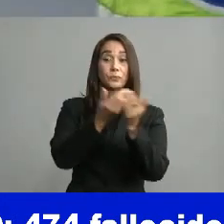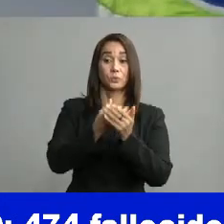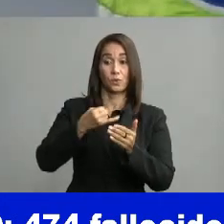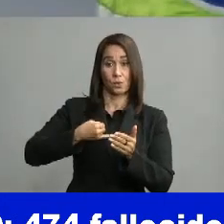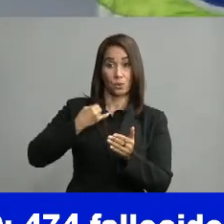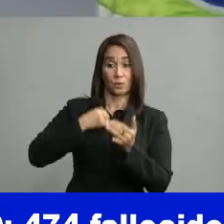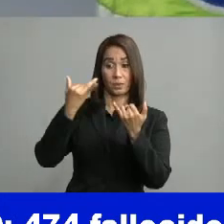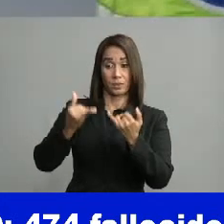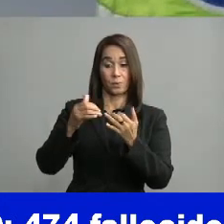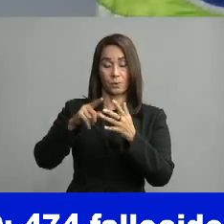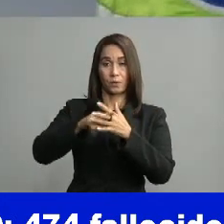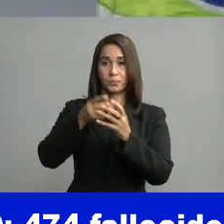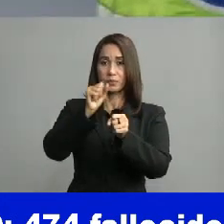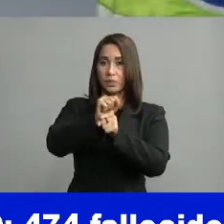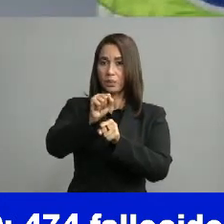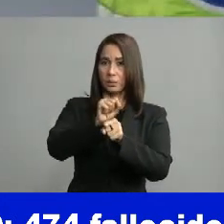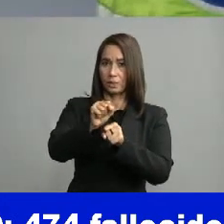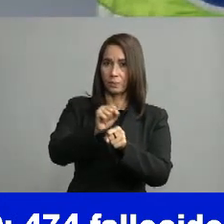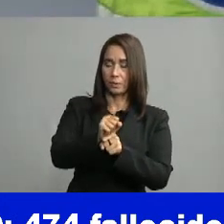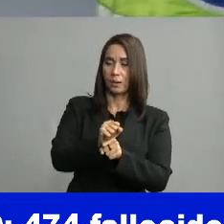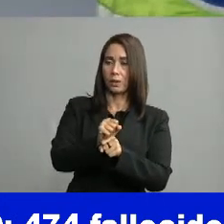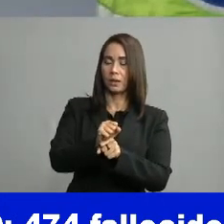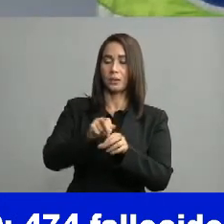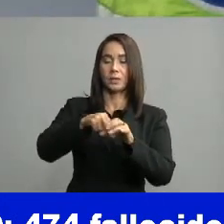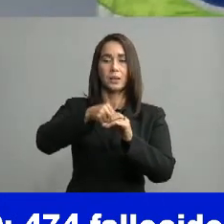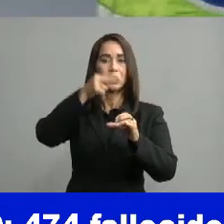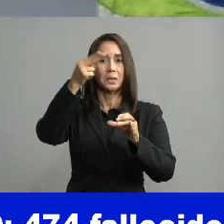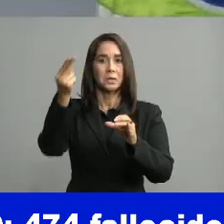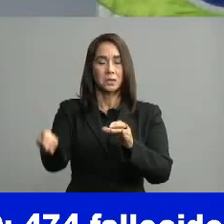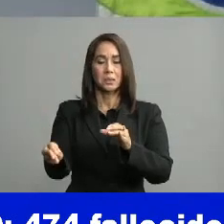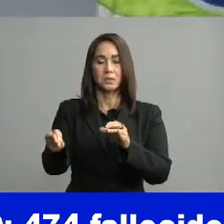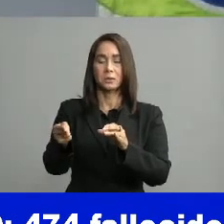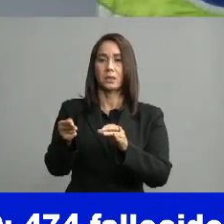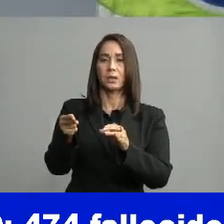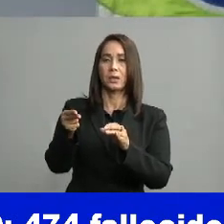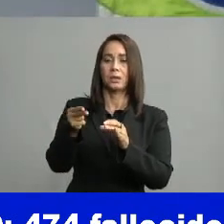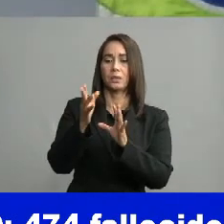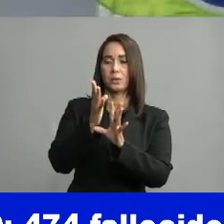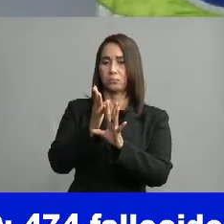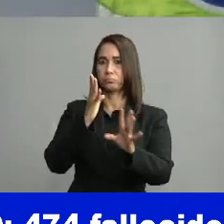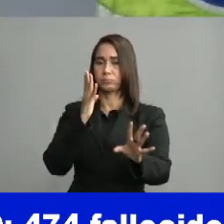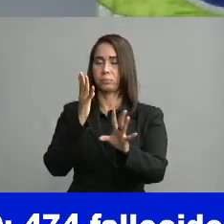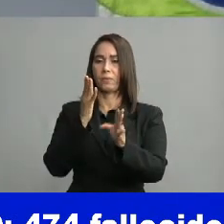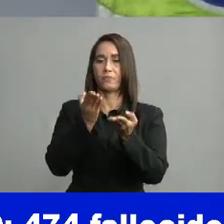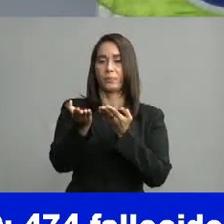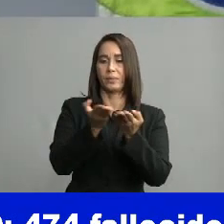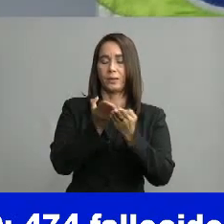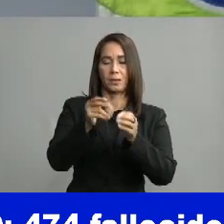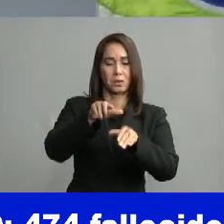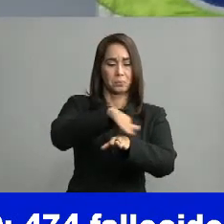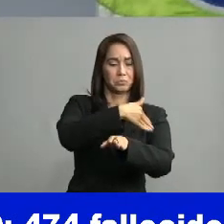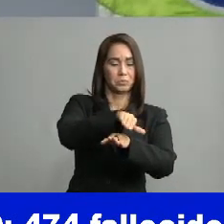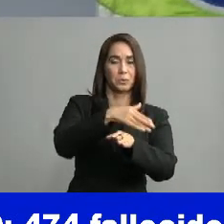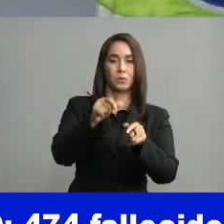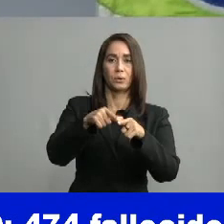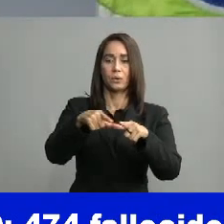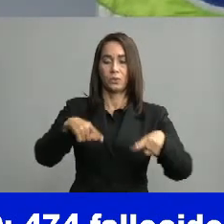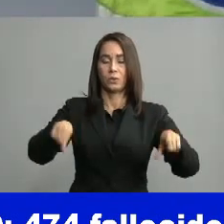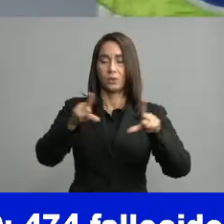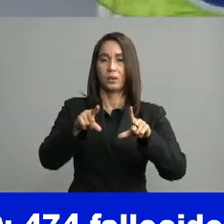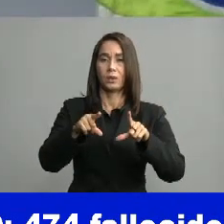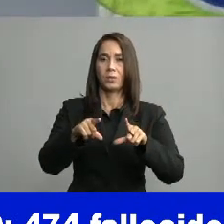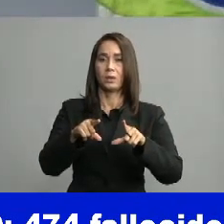trabajo, que salen a la actividad de adquisición de bienes y servicios o sociales,